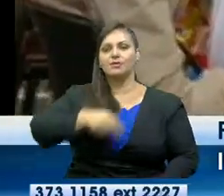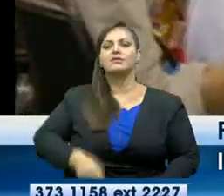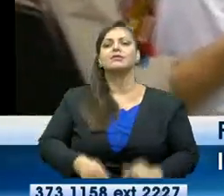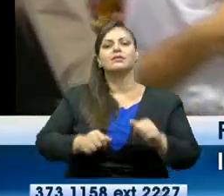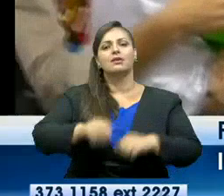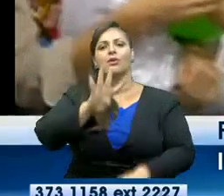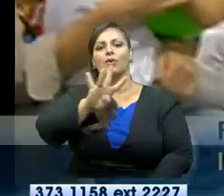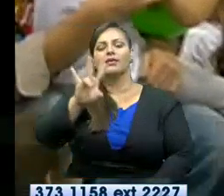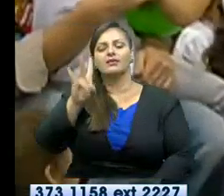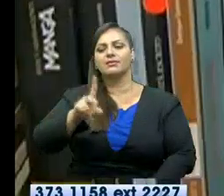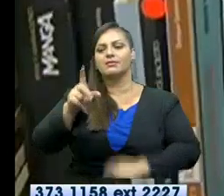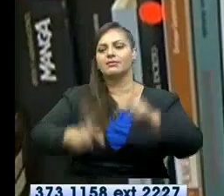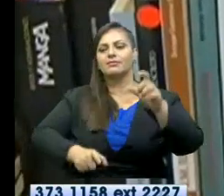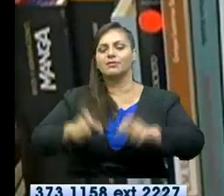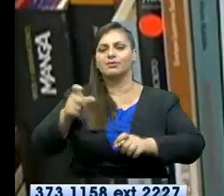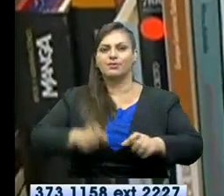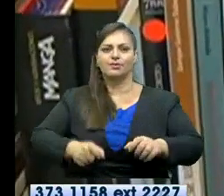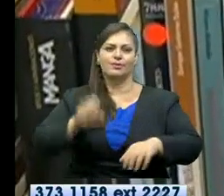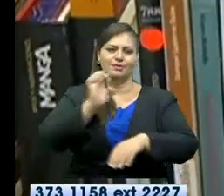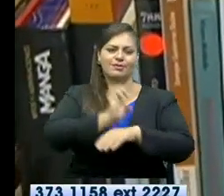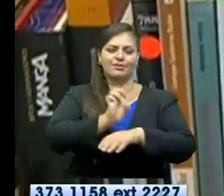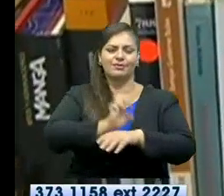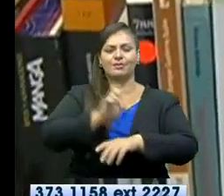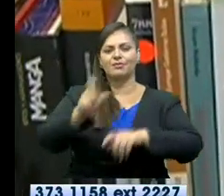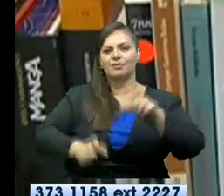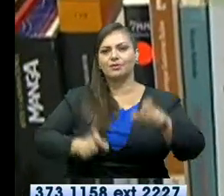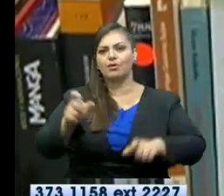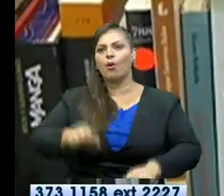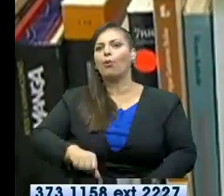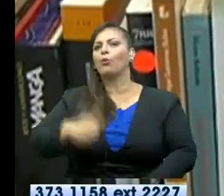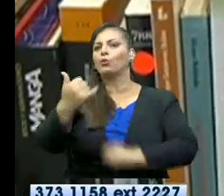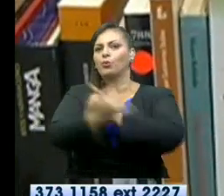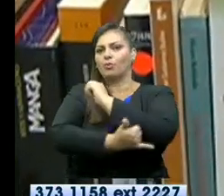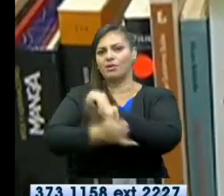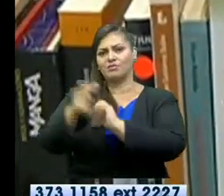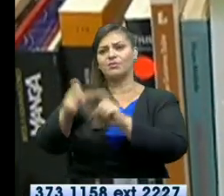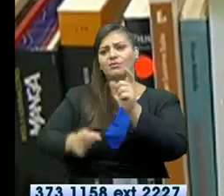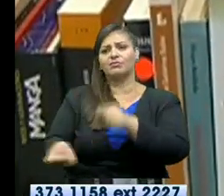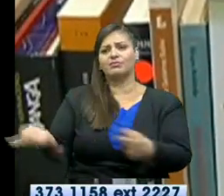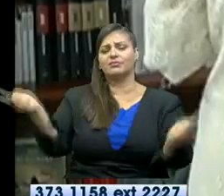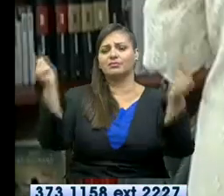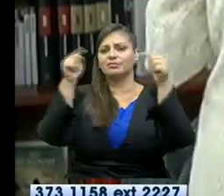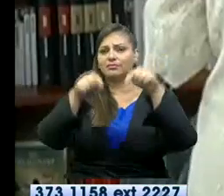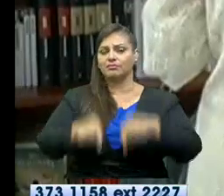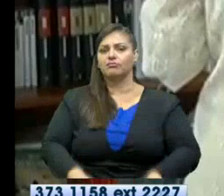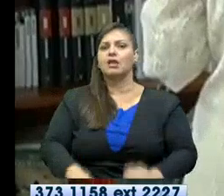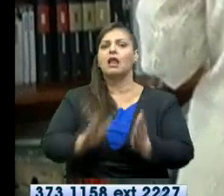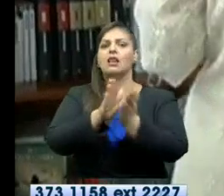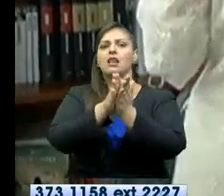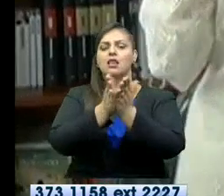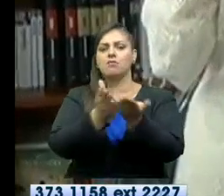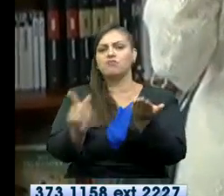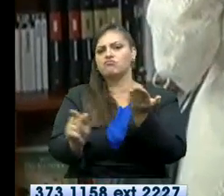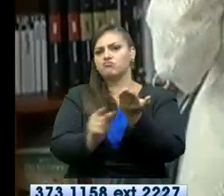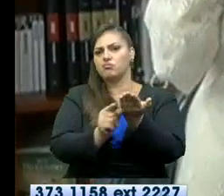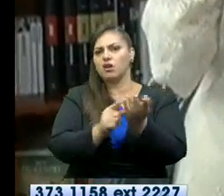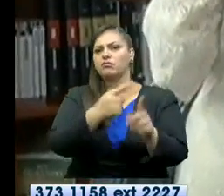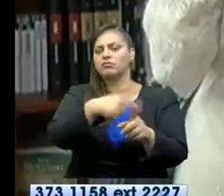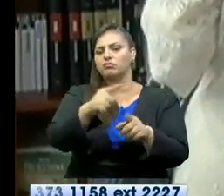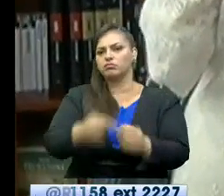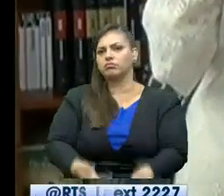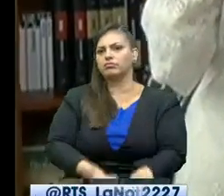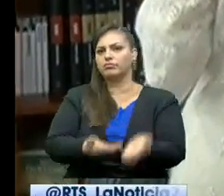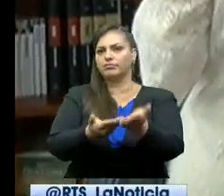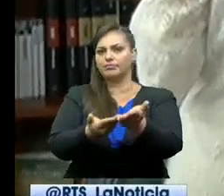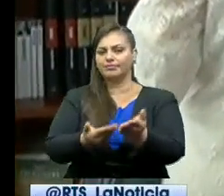47 escritores nacionales y 17 internacionales presentarán sus obras. Informó Pilar